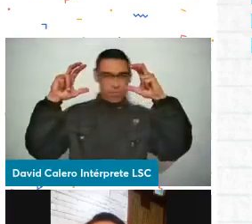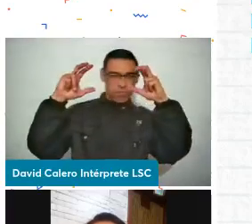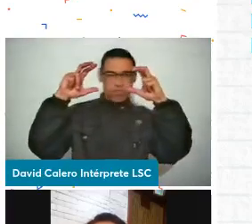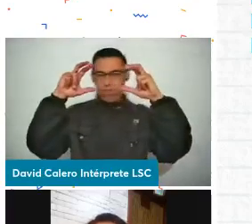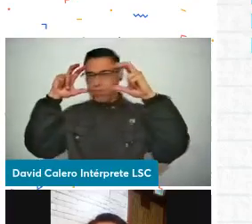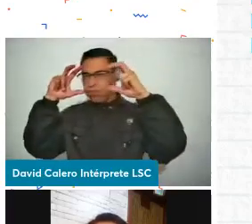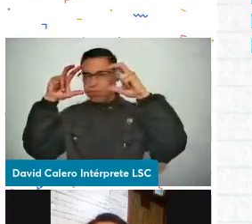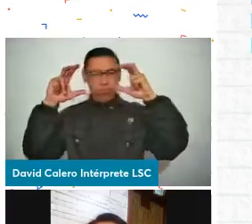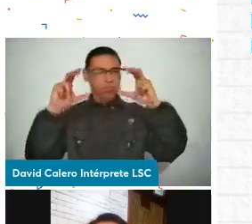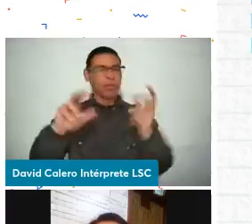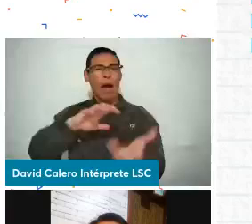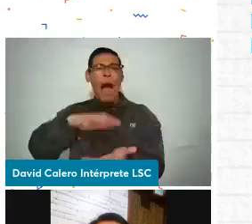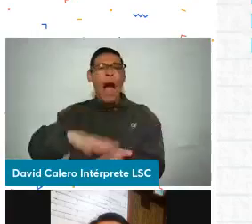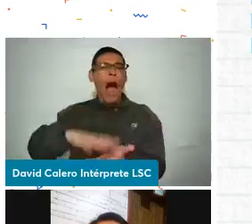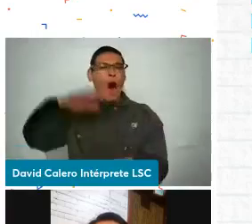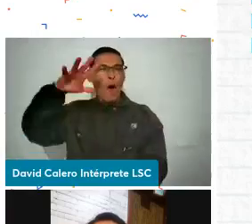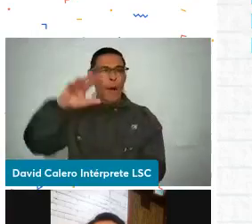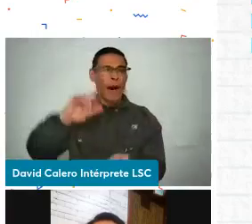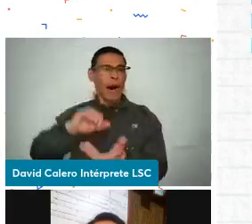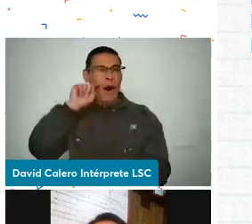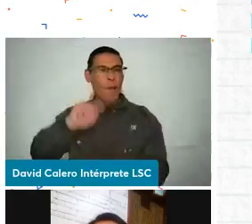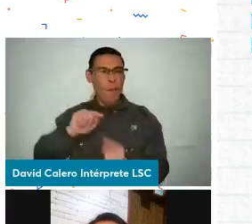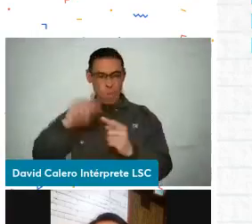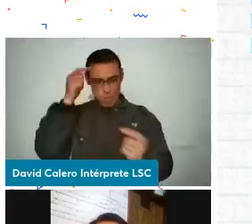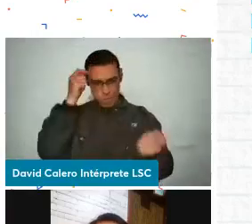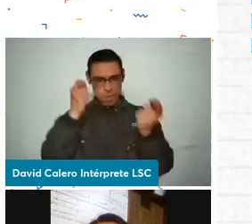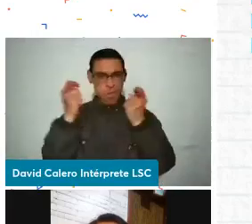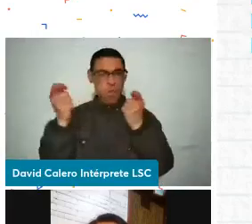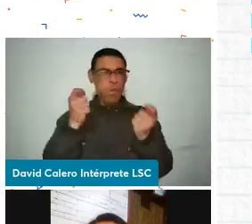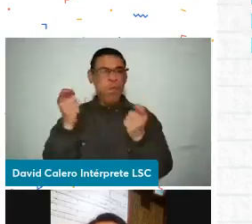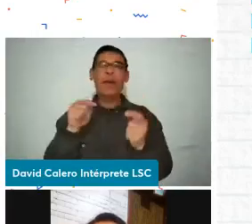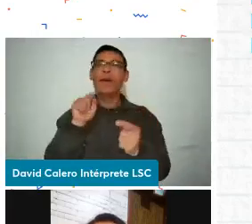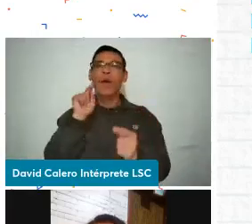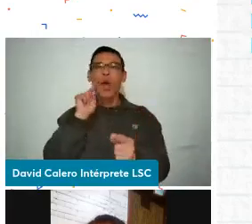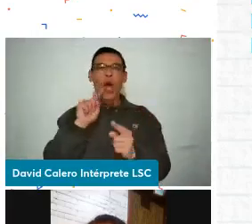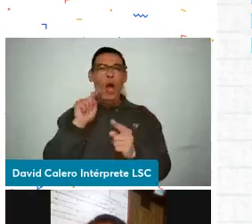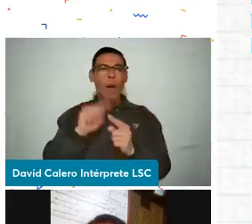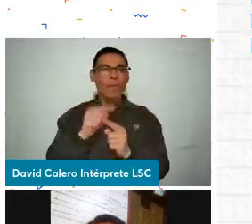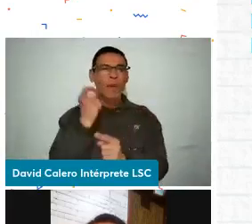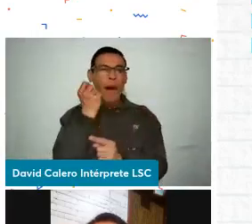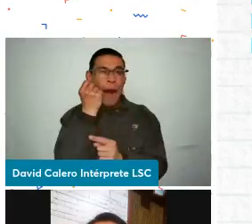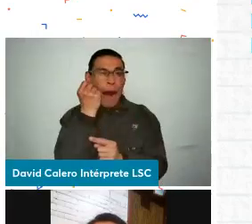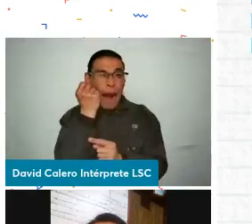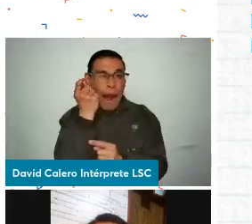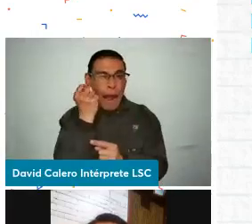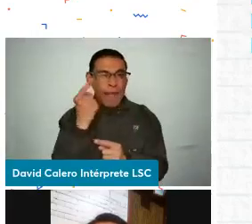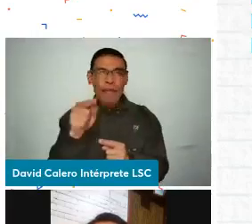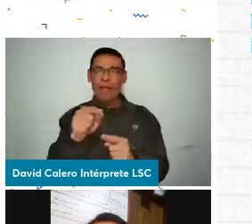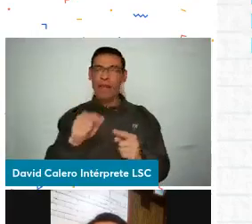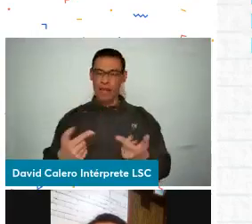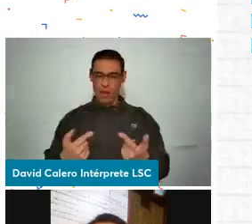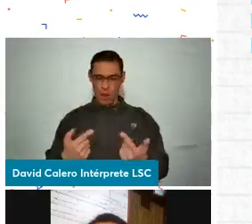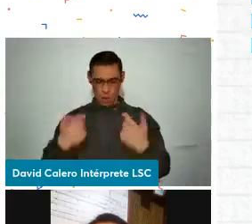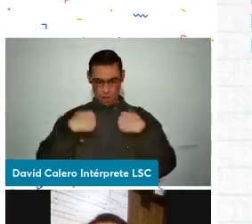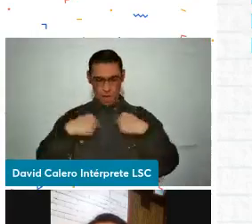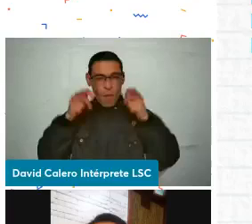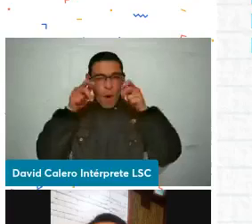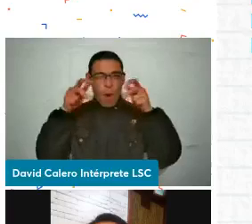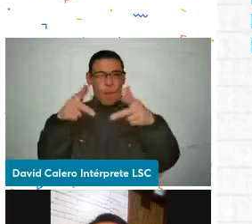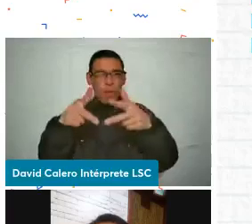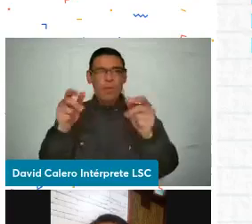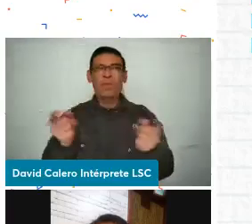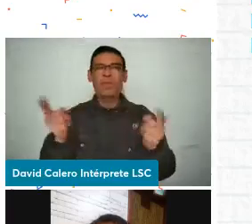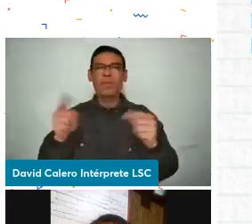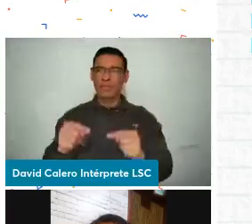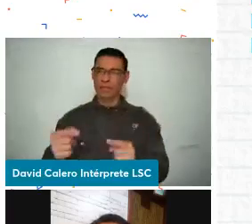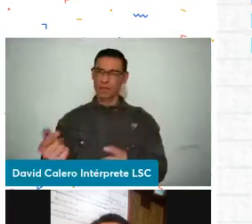puedan comprender mejor su punto de vista y la realidad con los conceptos que deben tener